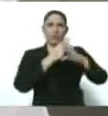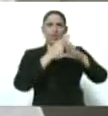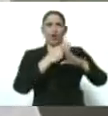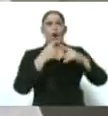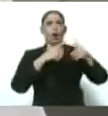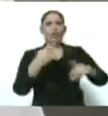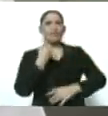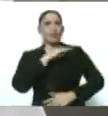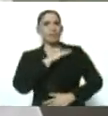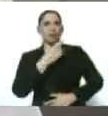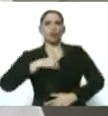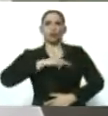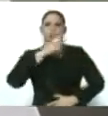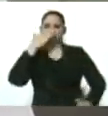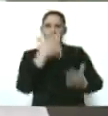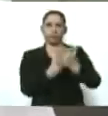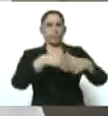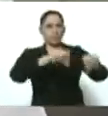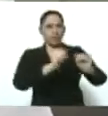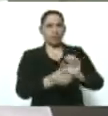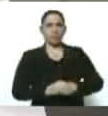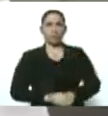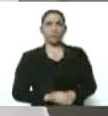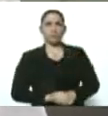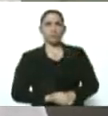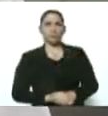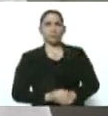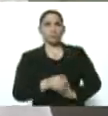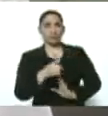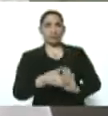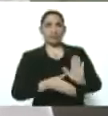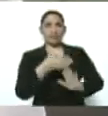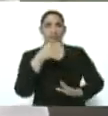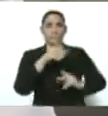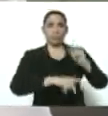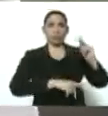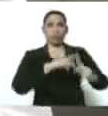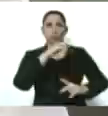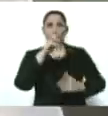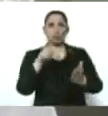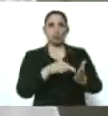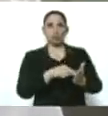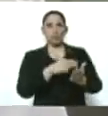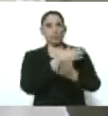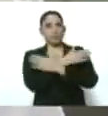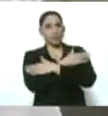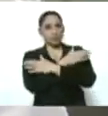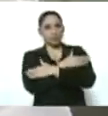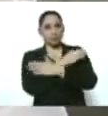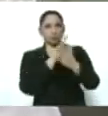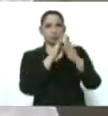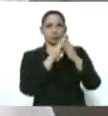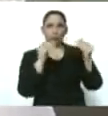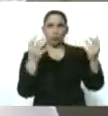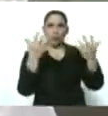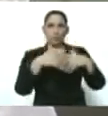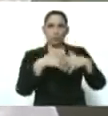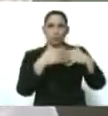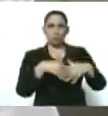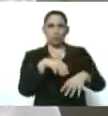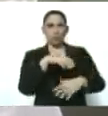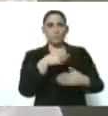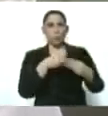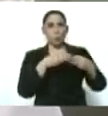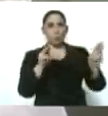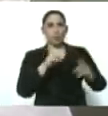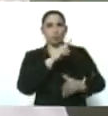estamos enfrentando, que es el imperialismo, estas son salidas para la producción nacional. Mis felicitaciones a toda la industria pública nacional por